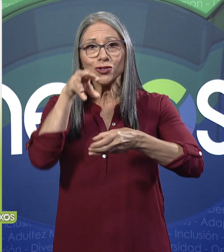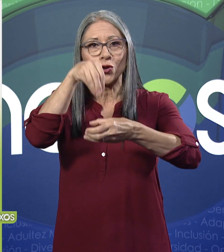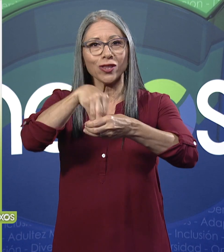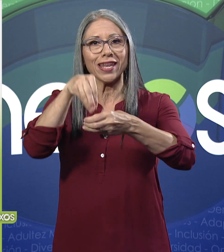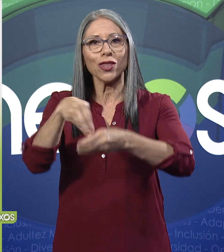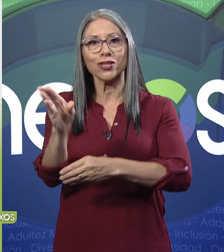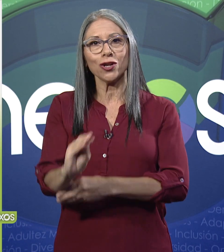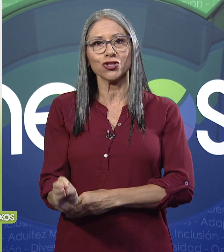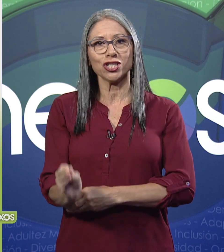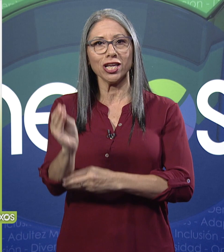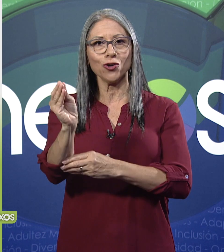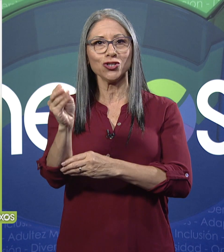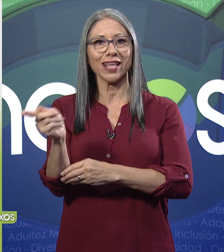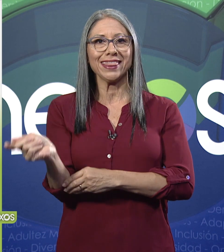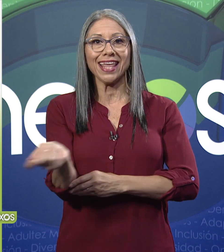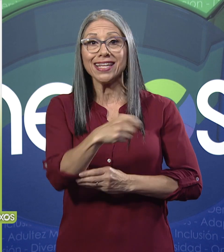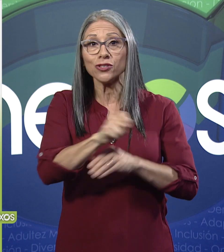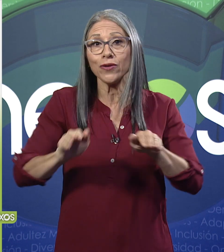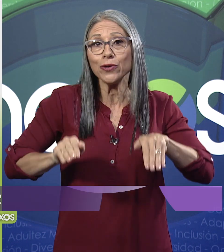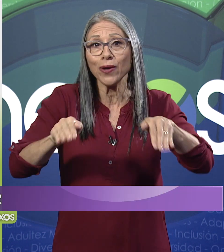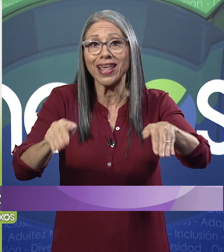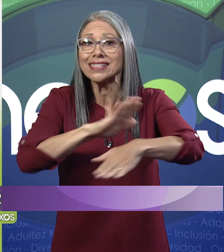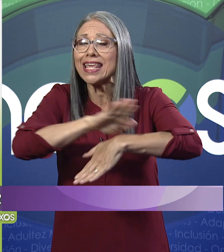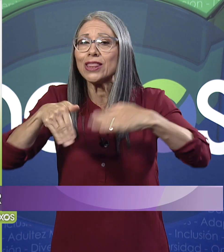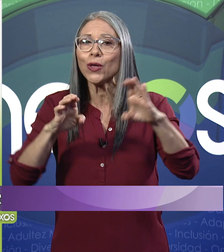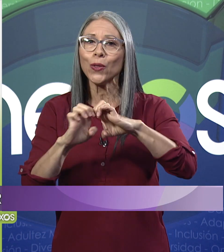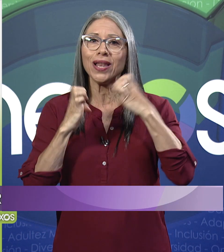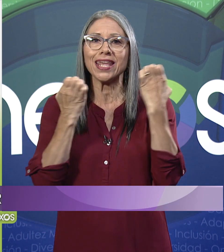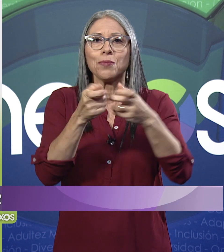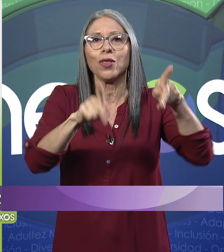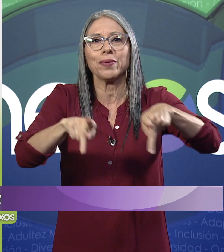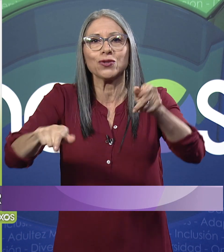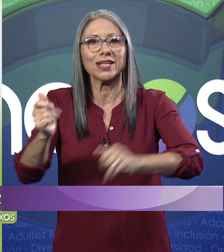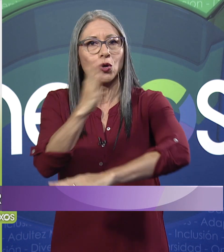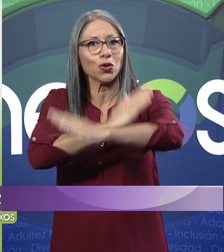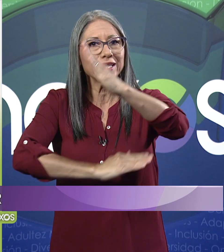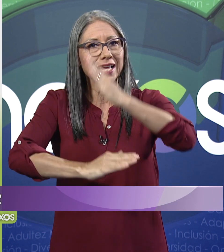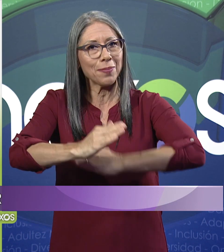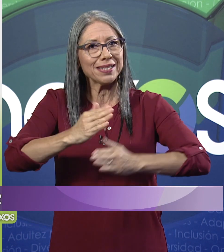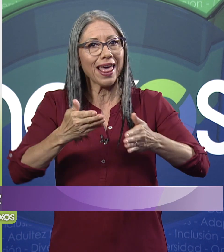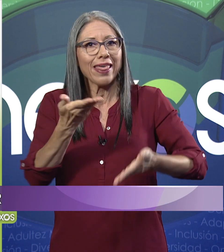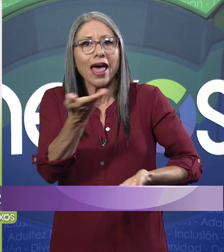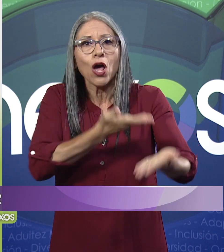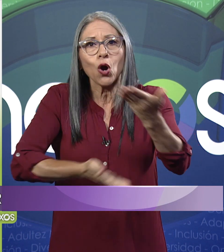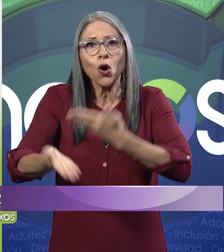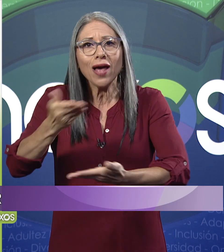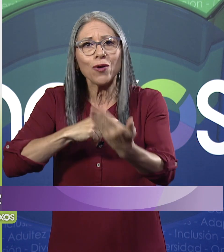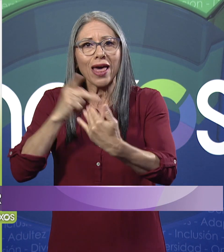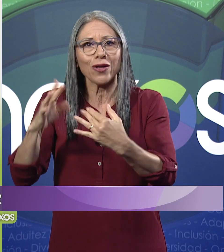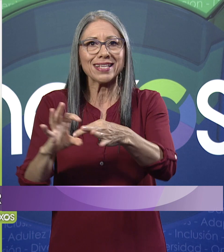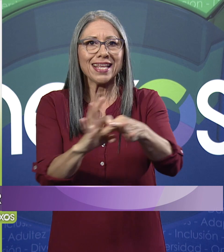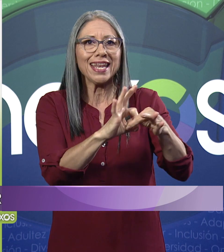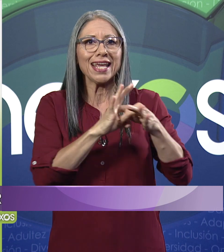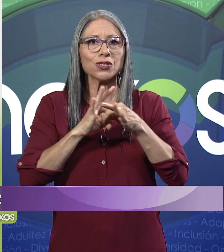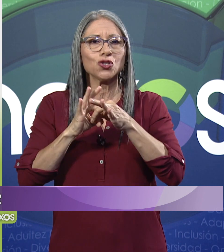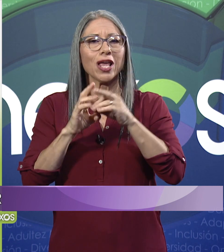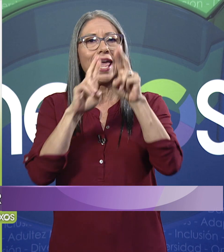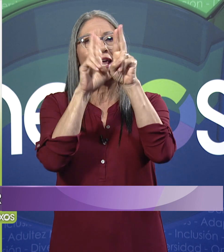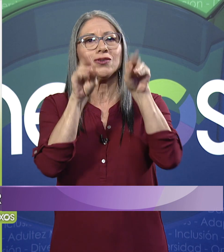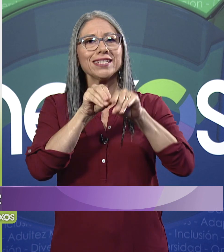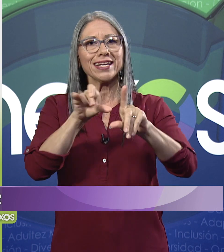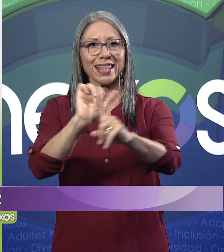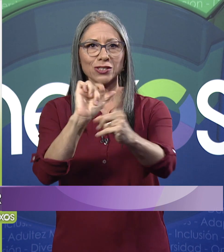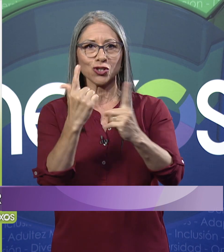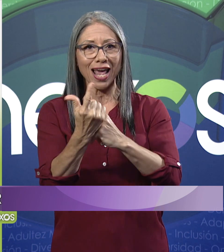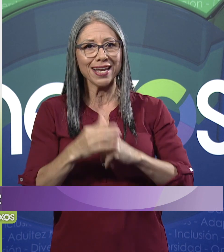Acompañe los contenidos de los chicos de Tenis sobre Ruedas y todo el equipo de personas con discapacidad, colaboradoras de Nexos,